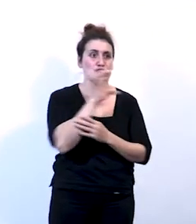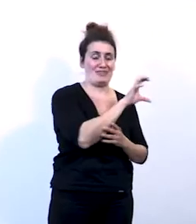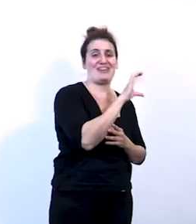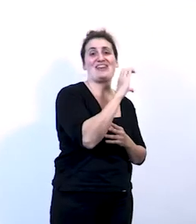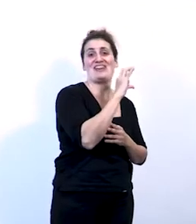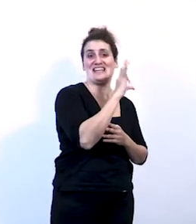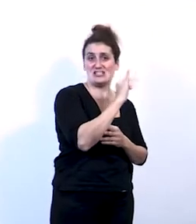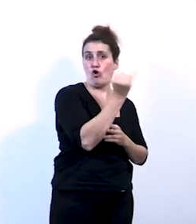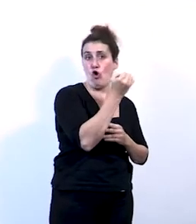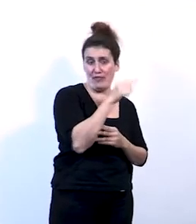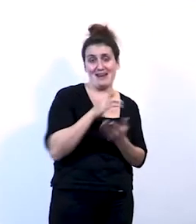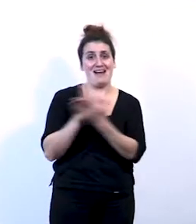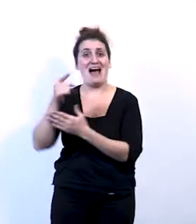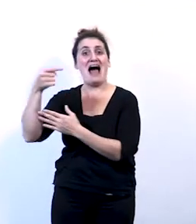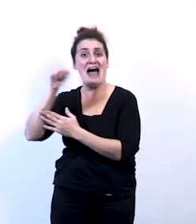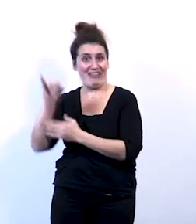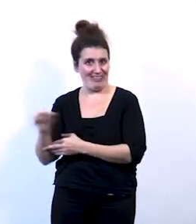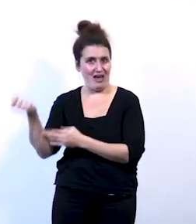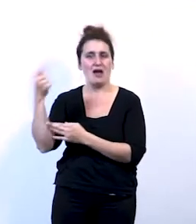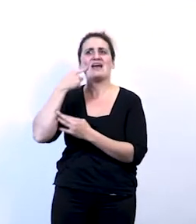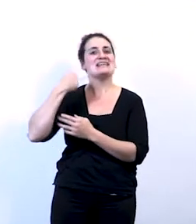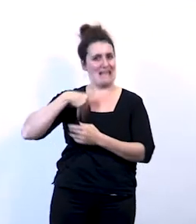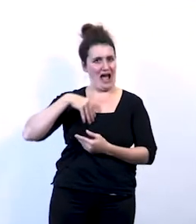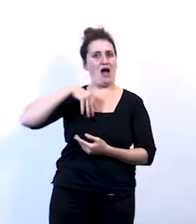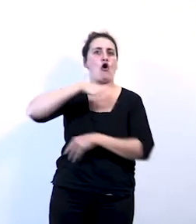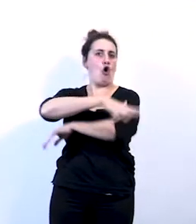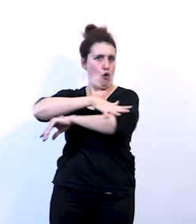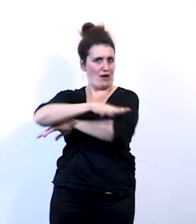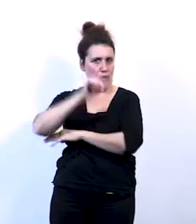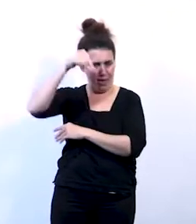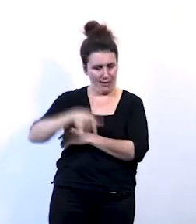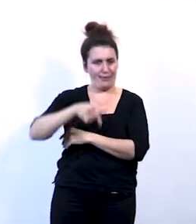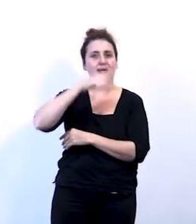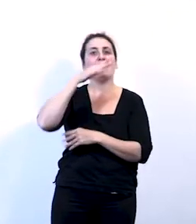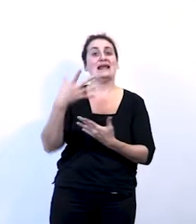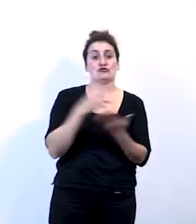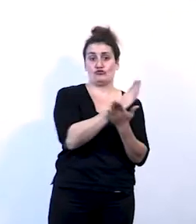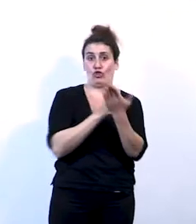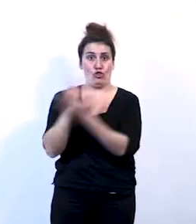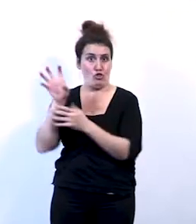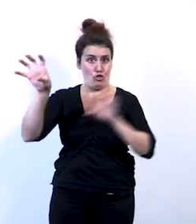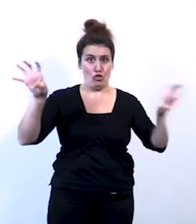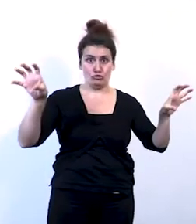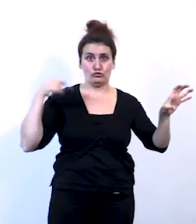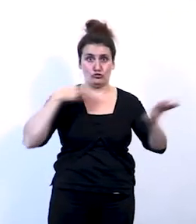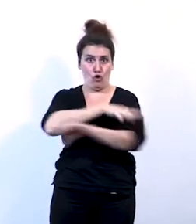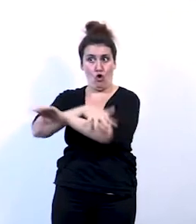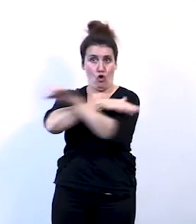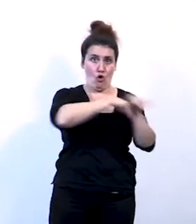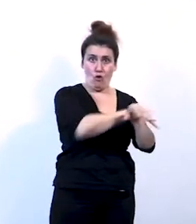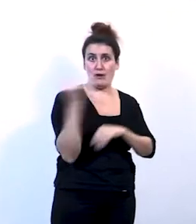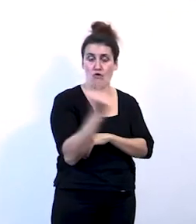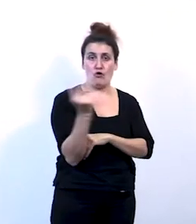Gaza, tenemos un gobierno allá y un gobierno aquí, y esos dos gobiernos que siguen, que existen, es porque